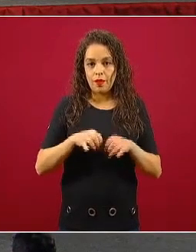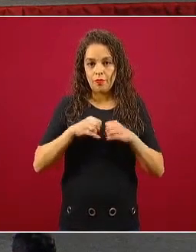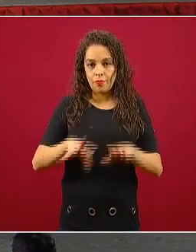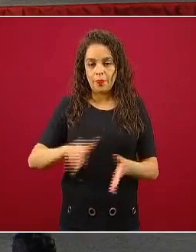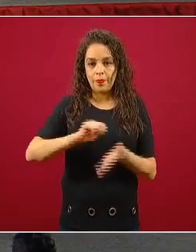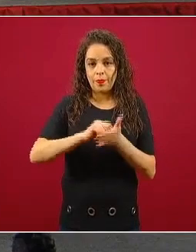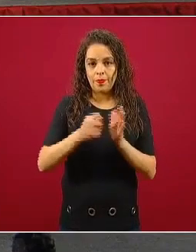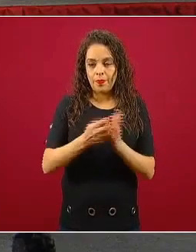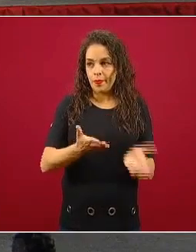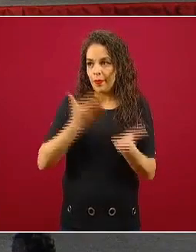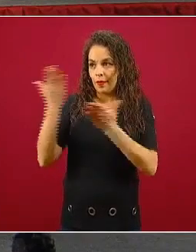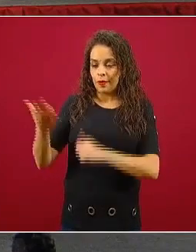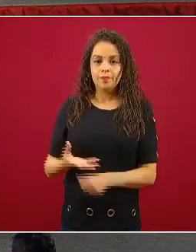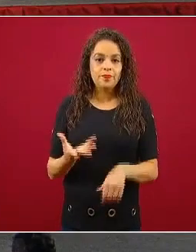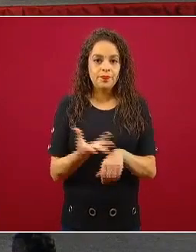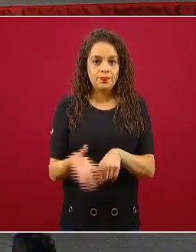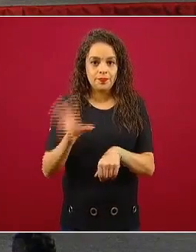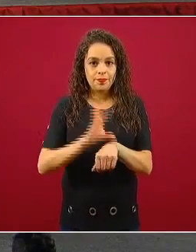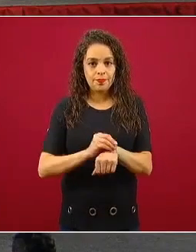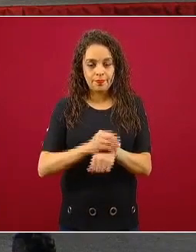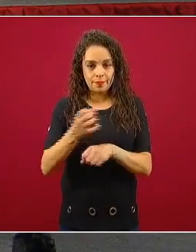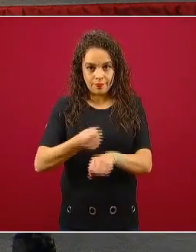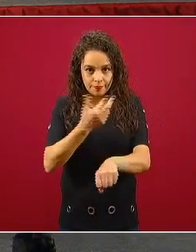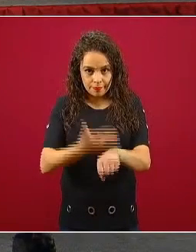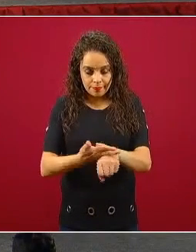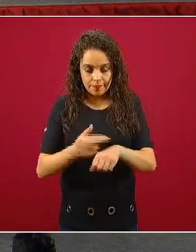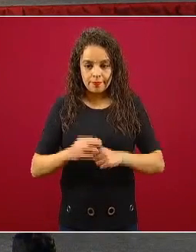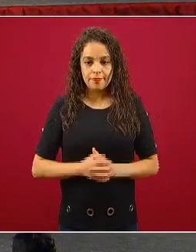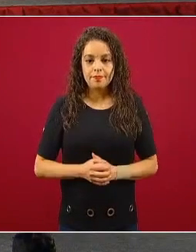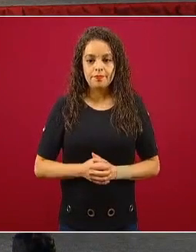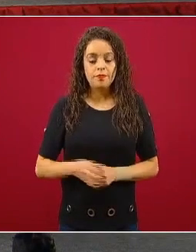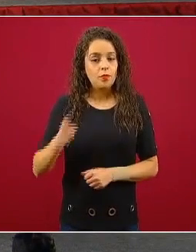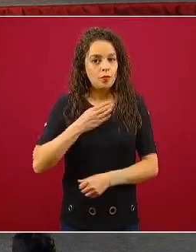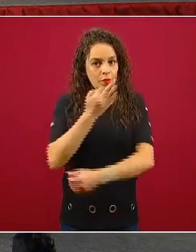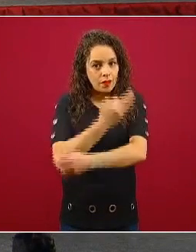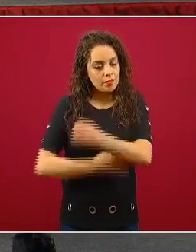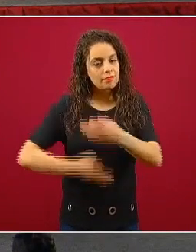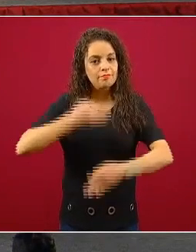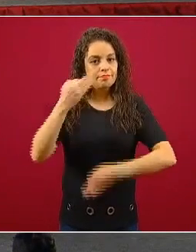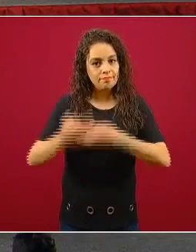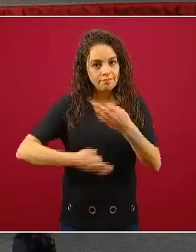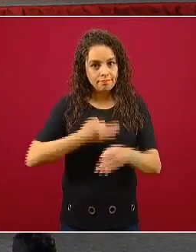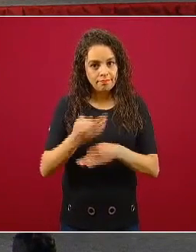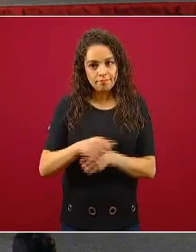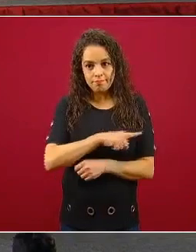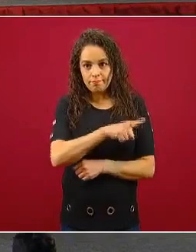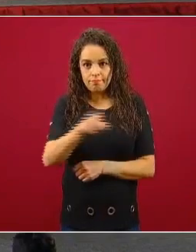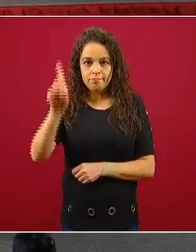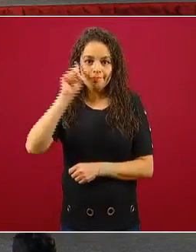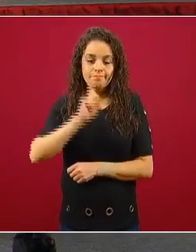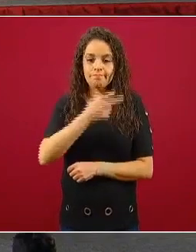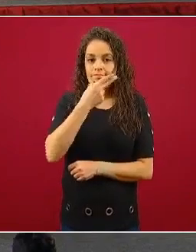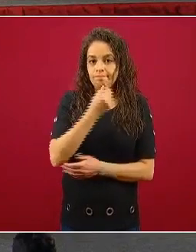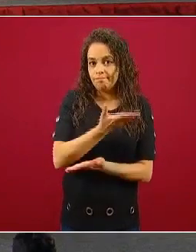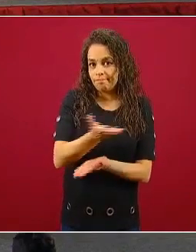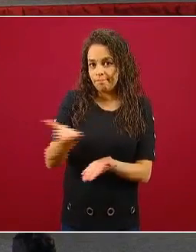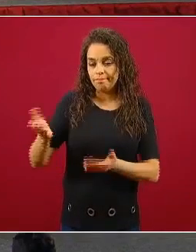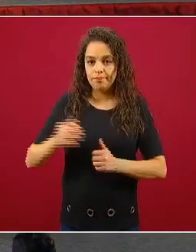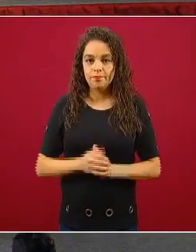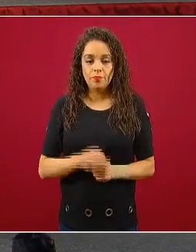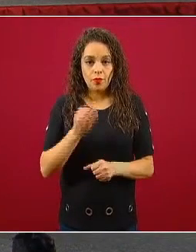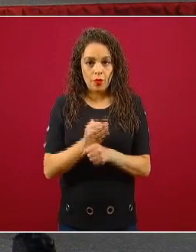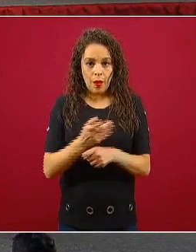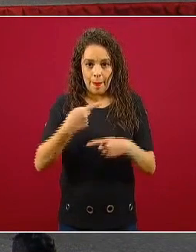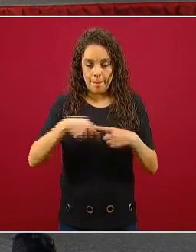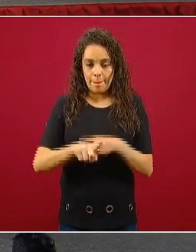su permiso, señor secretario. Muy buenas tardes a todas y todos. Vamos a hacer el